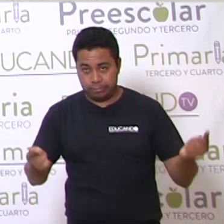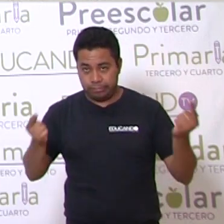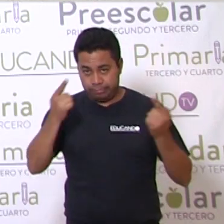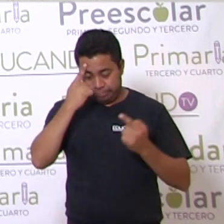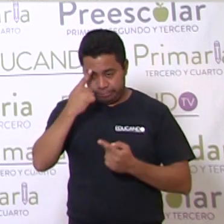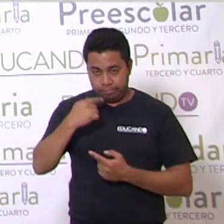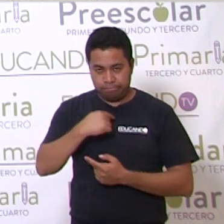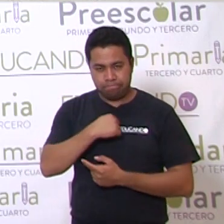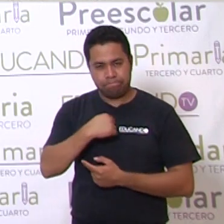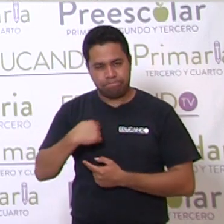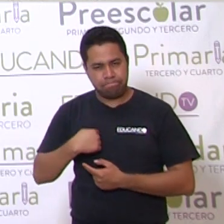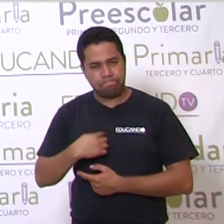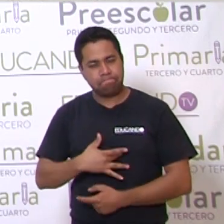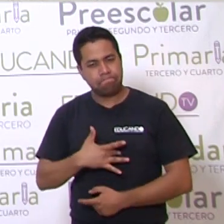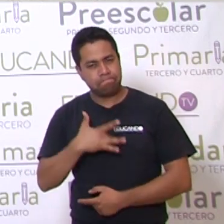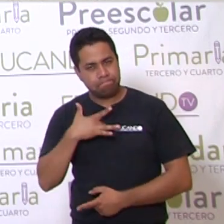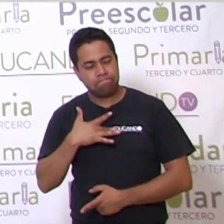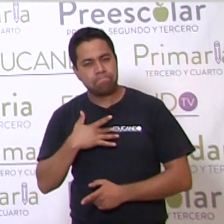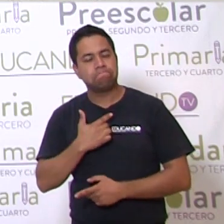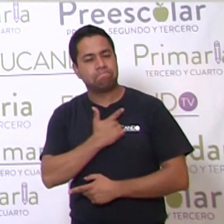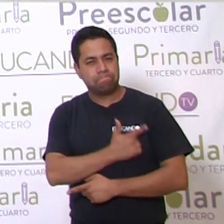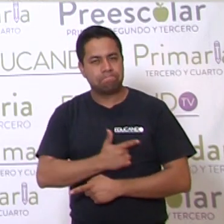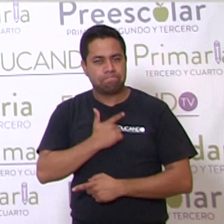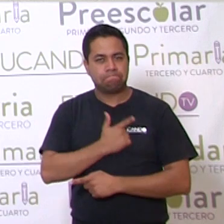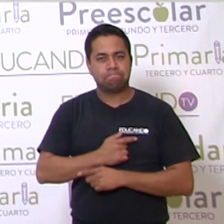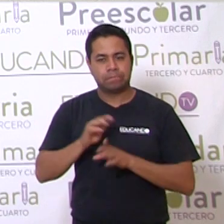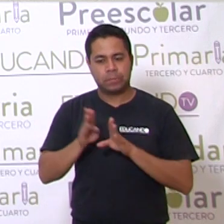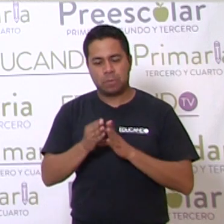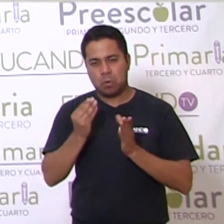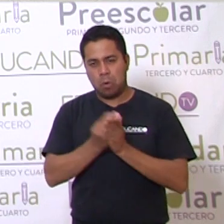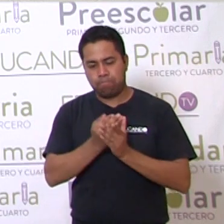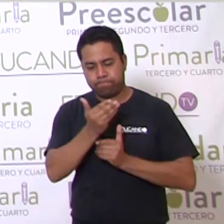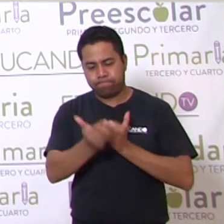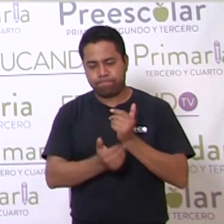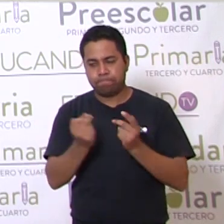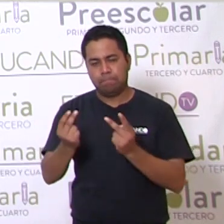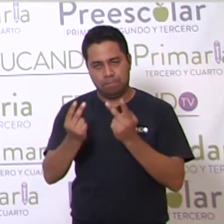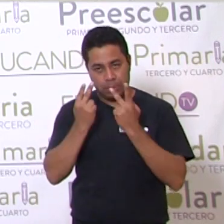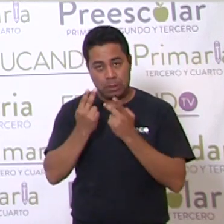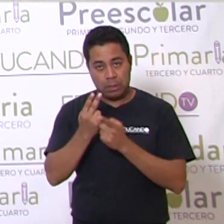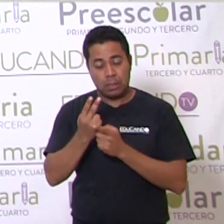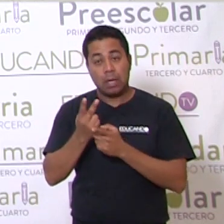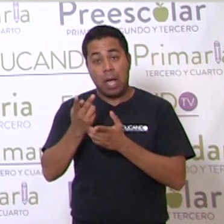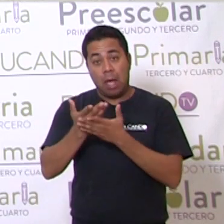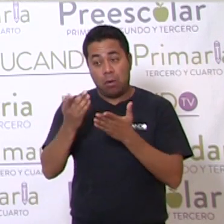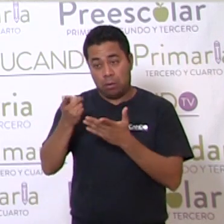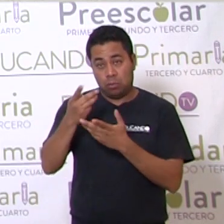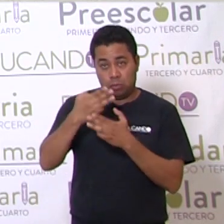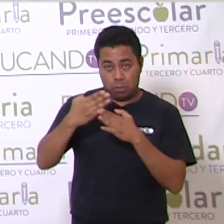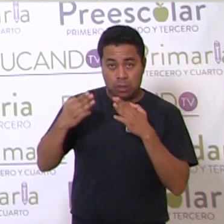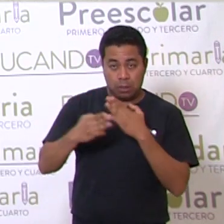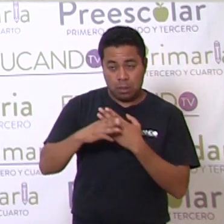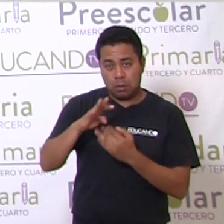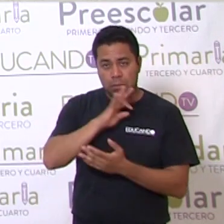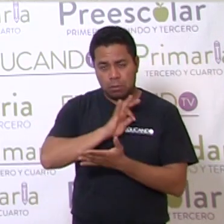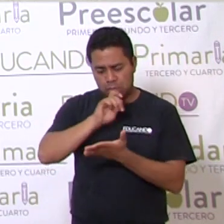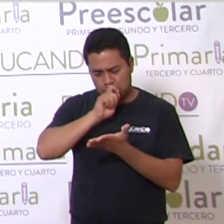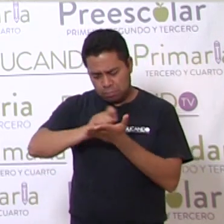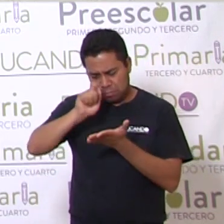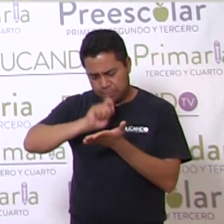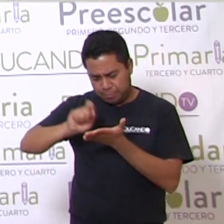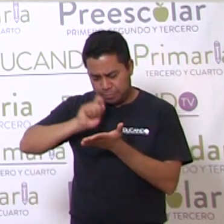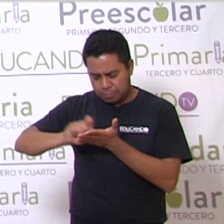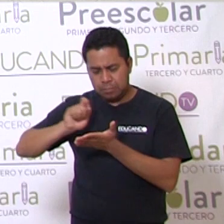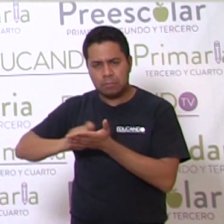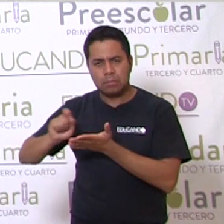nosotros es un gusto enorme el que nos sigan acompañando a lo largo de todos estos minutos. Te invito para que con tus materiales escolares puedas organizar de